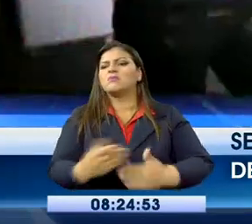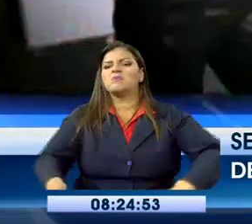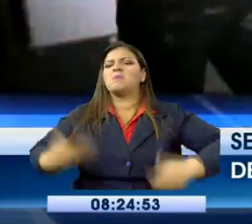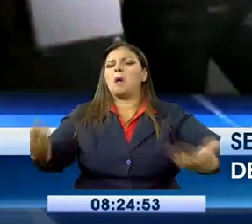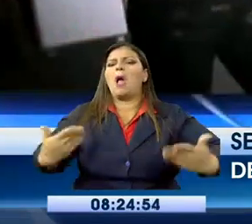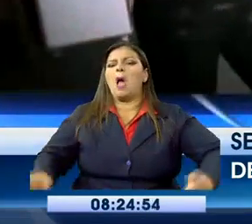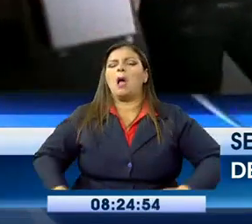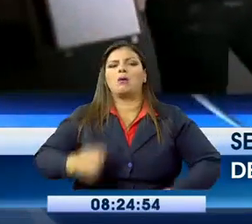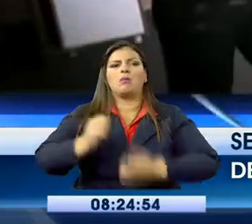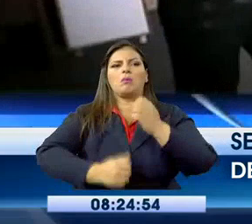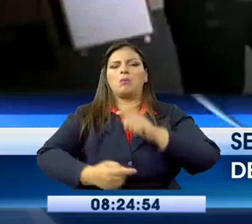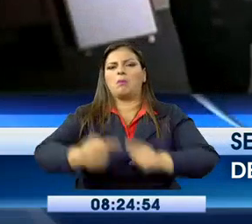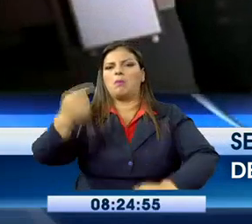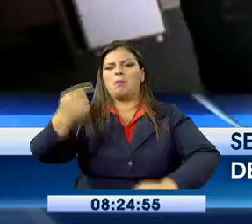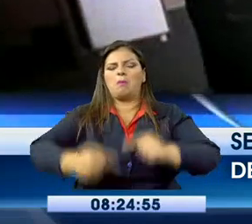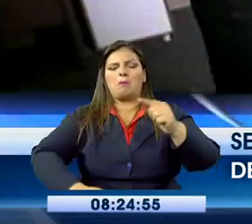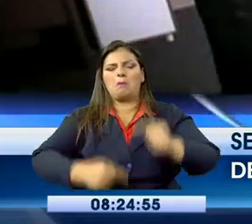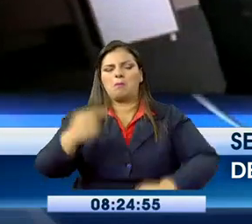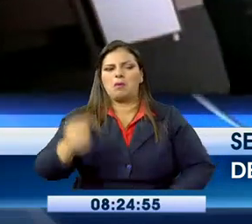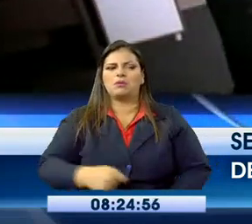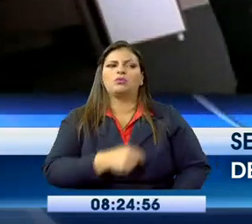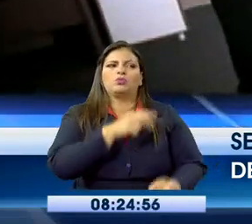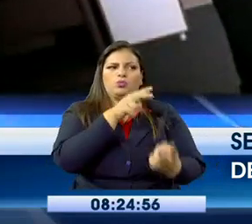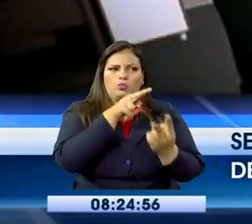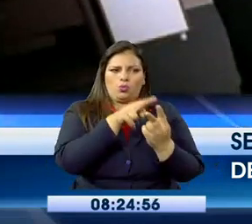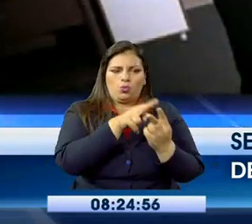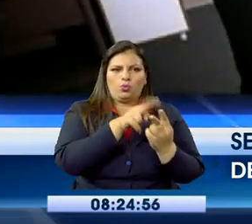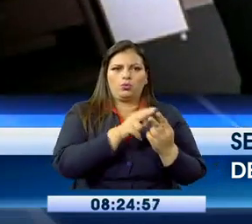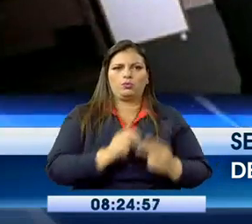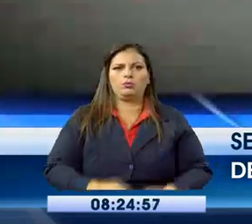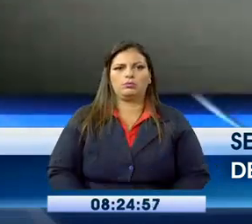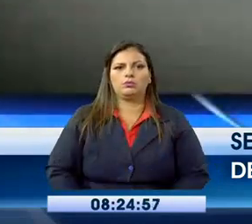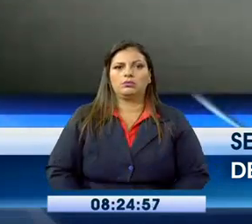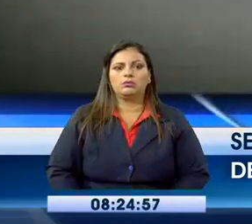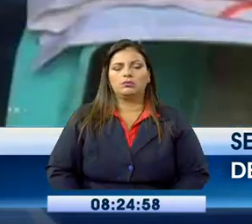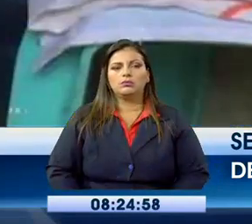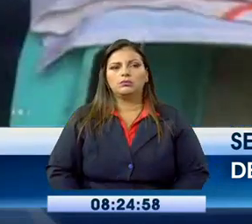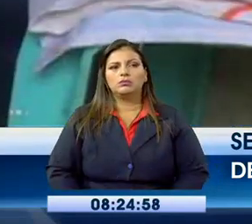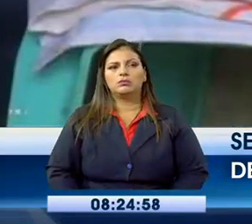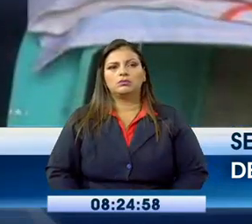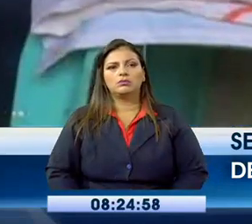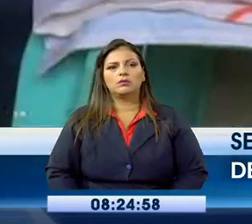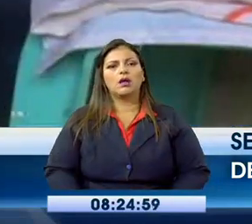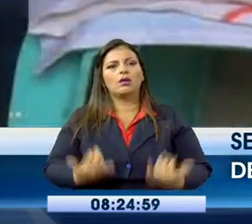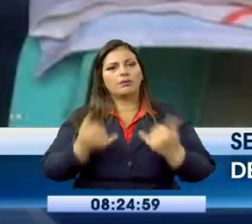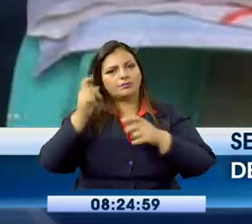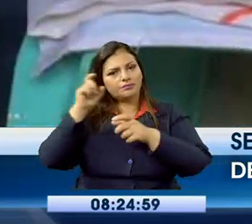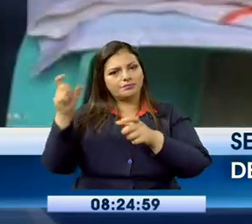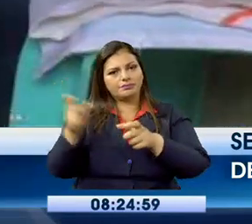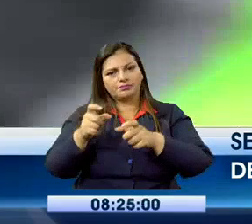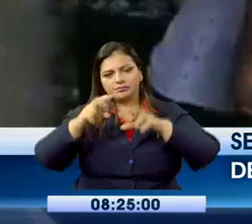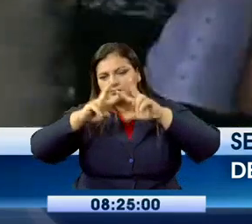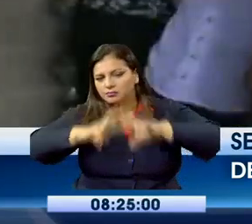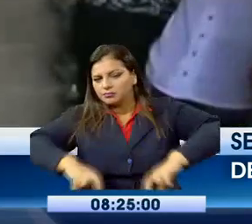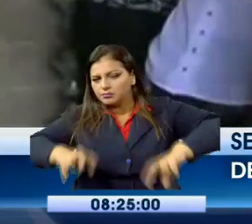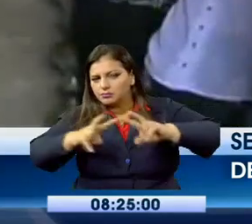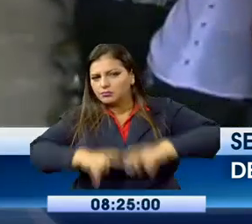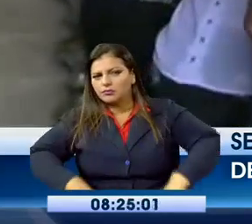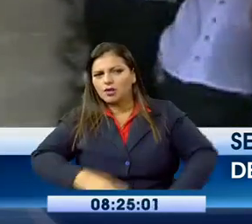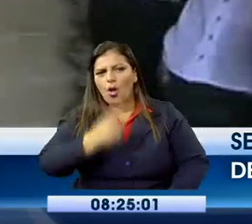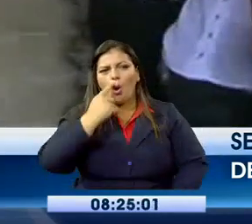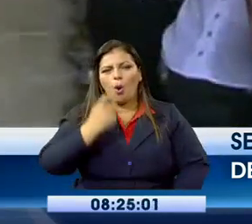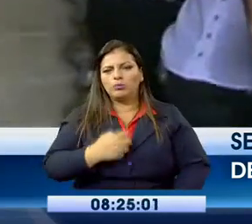puerta principal de la ciudadela, según constan de las investigaciones preliminares, y la fiscalía está investigando cuál fue la actuación de